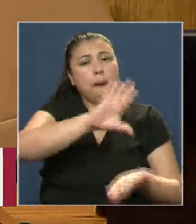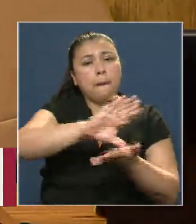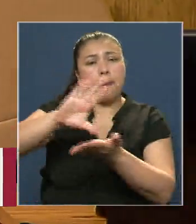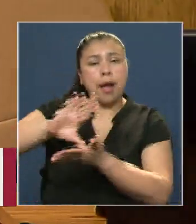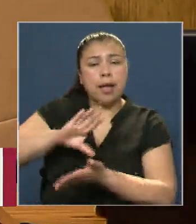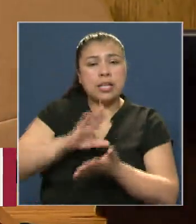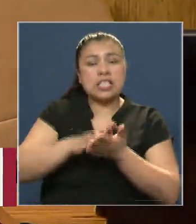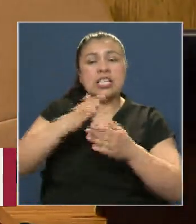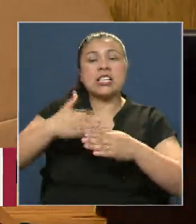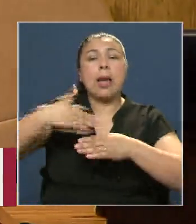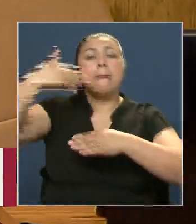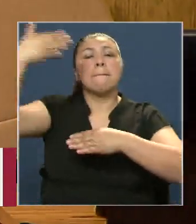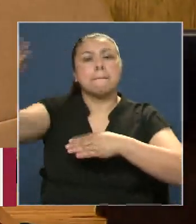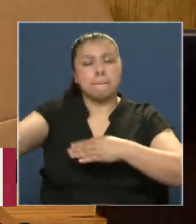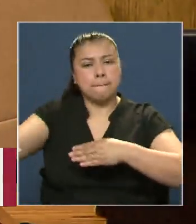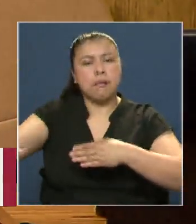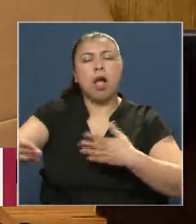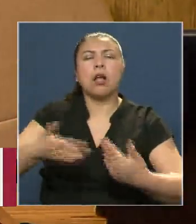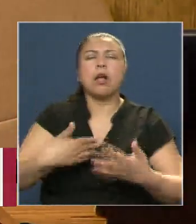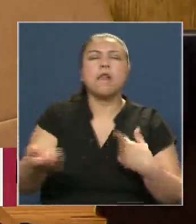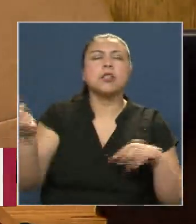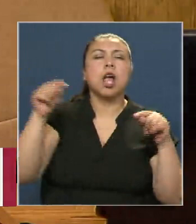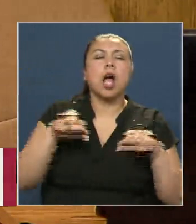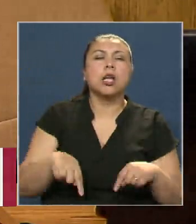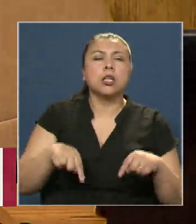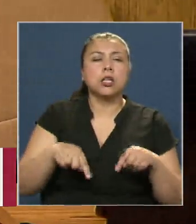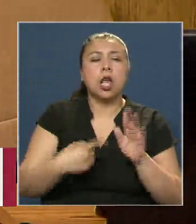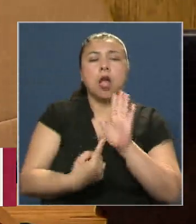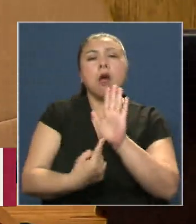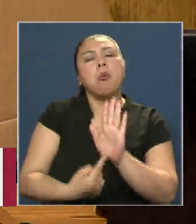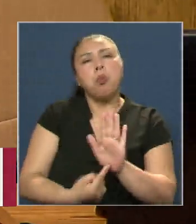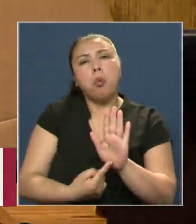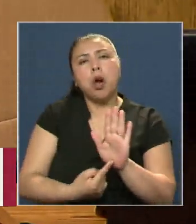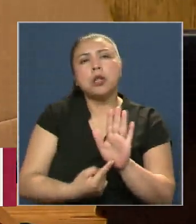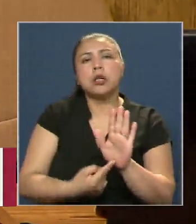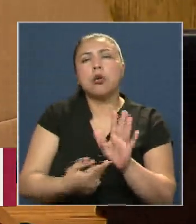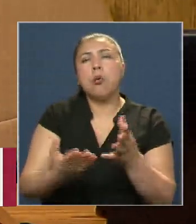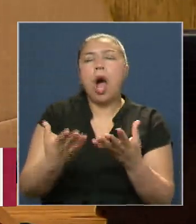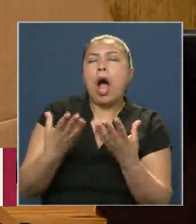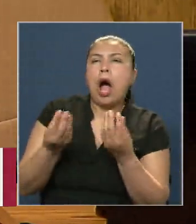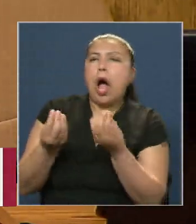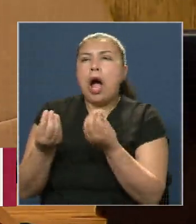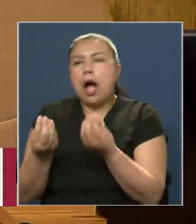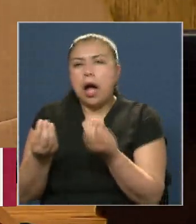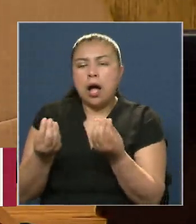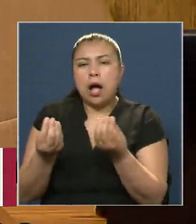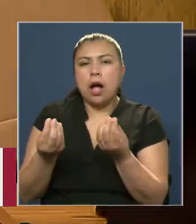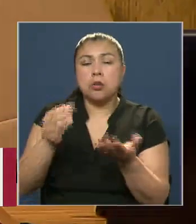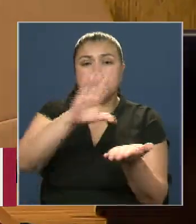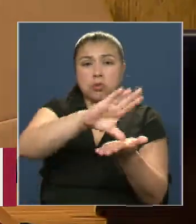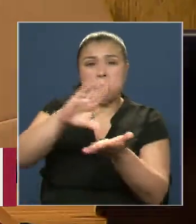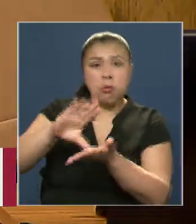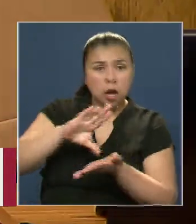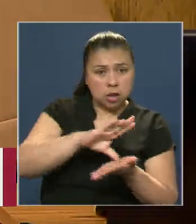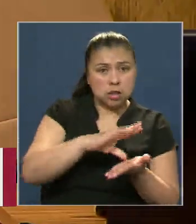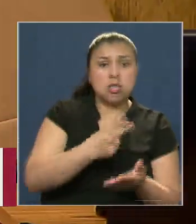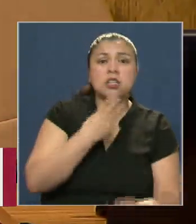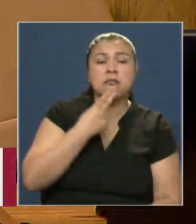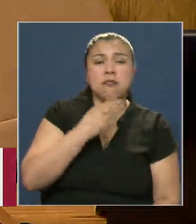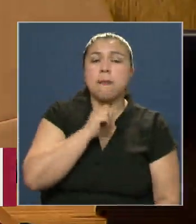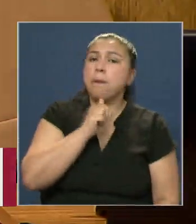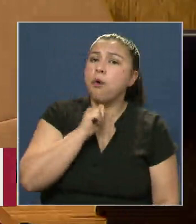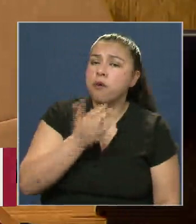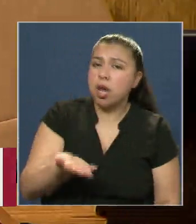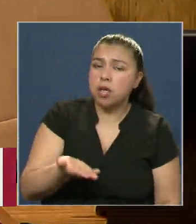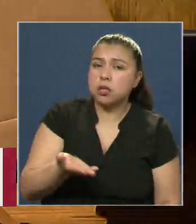vecinos, que a veces aquí muestran demasiada admiración, son los países que están viviendo pobreza.